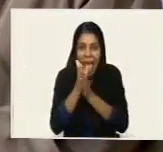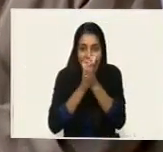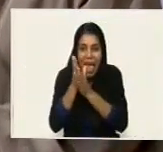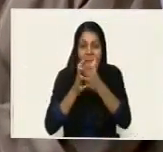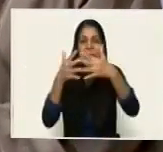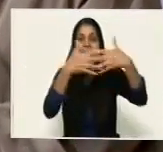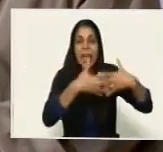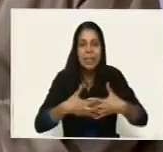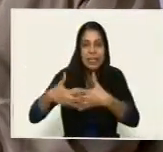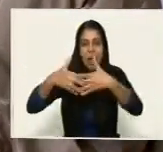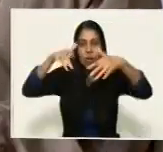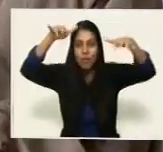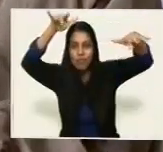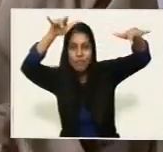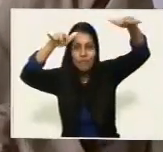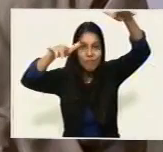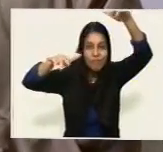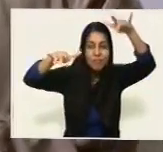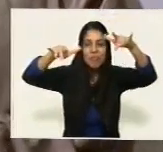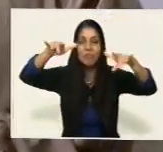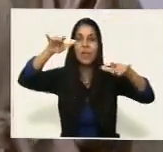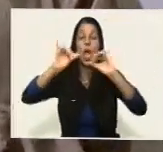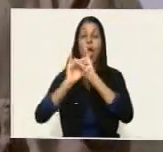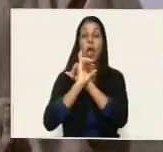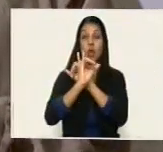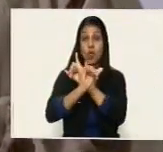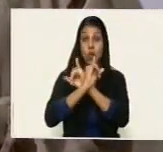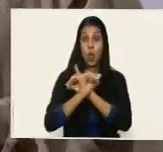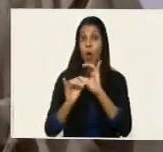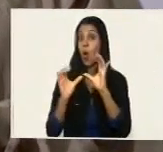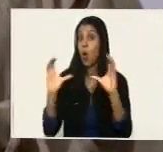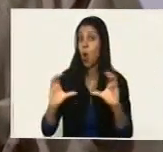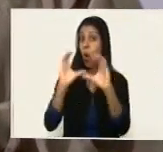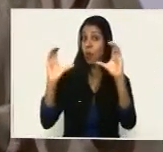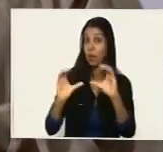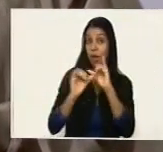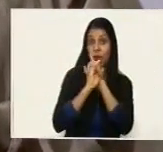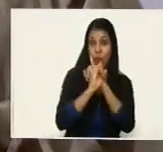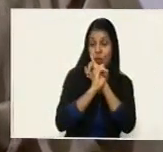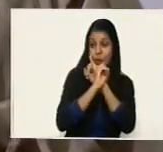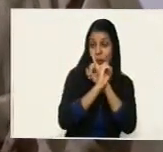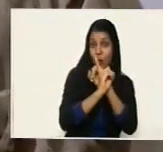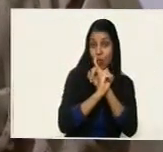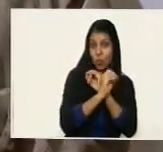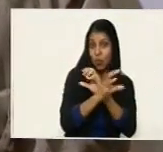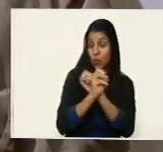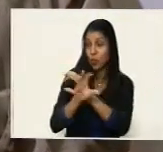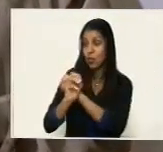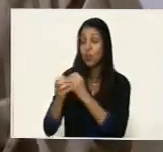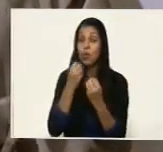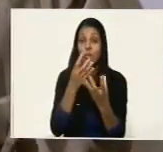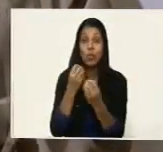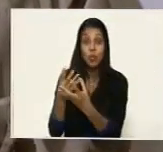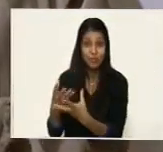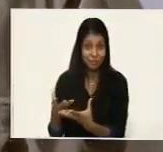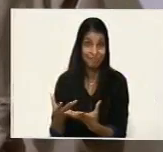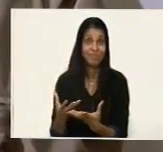los pueblos. Además, se trata hoy de un enemigo